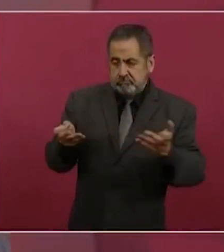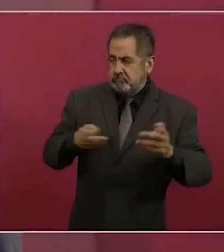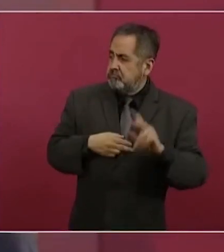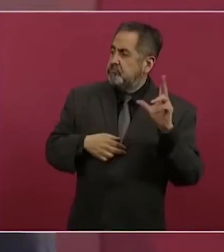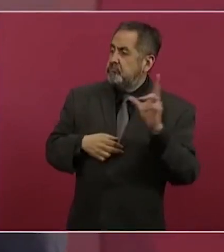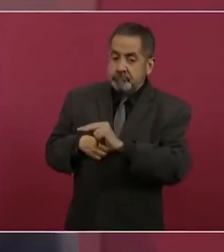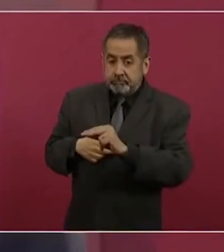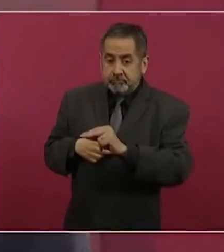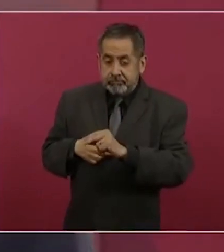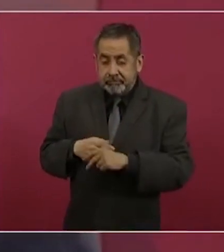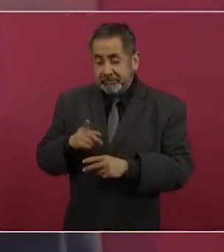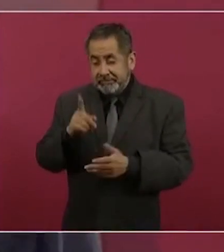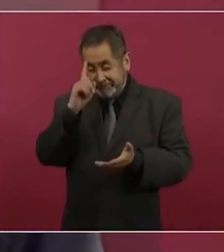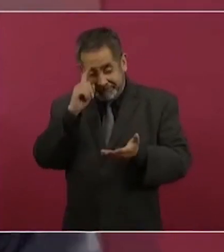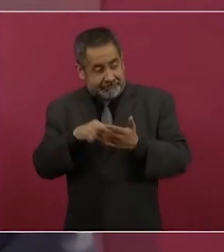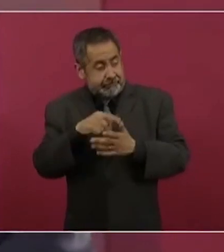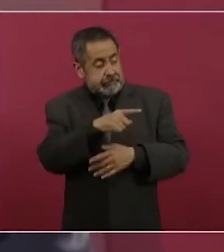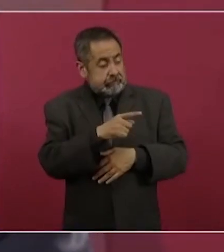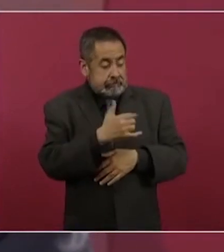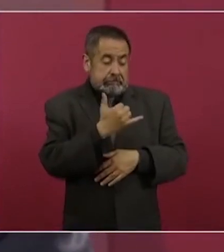a